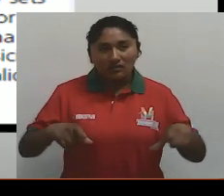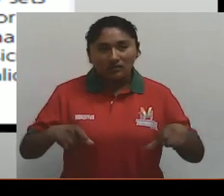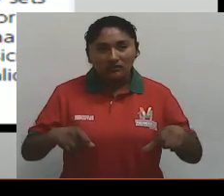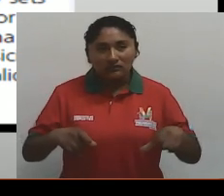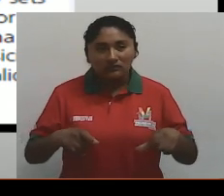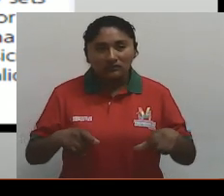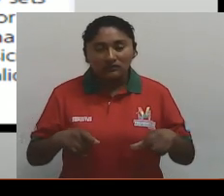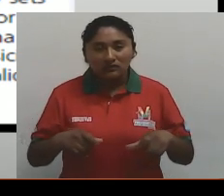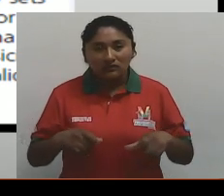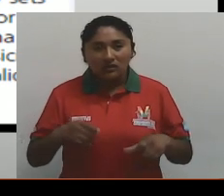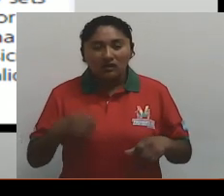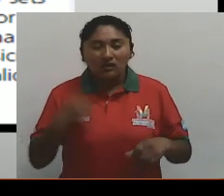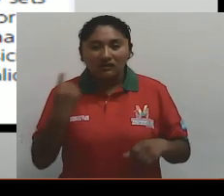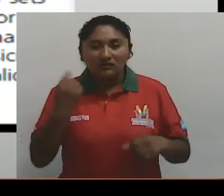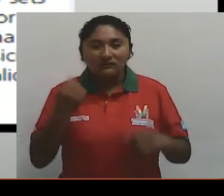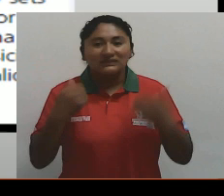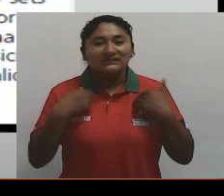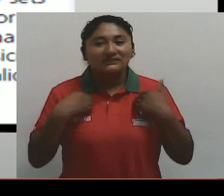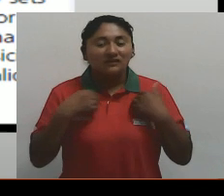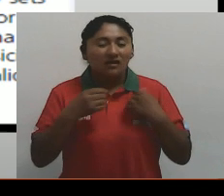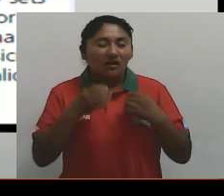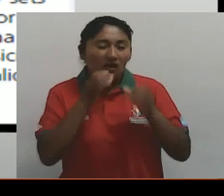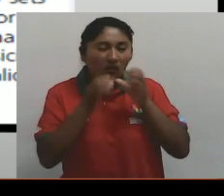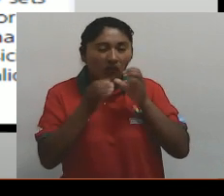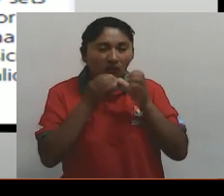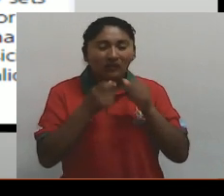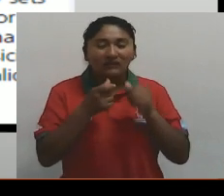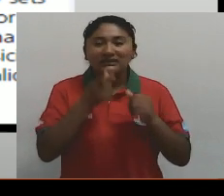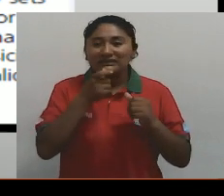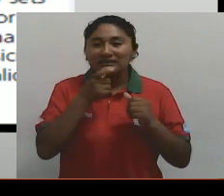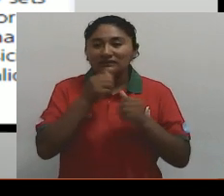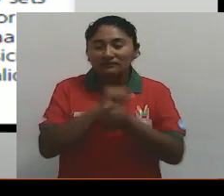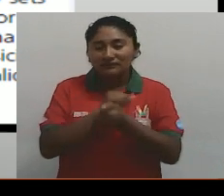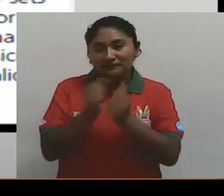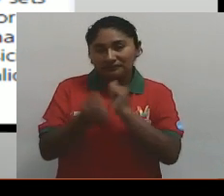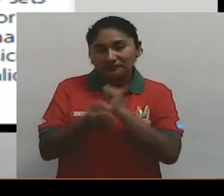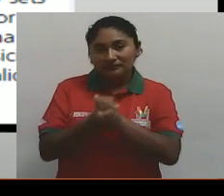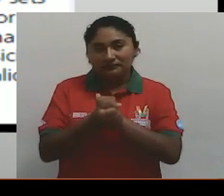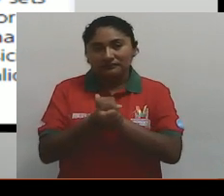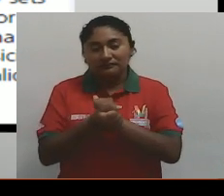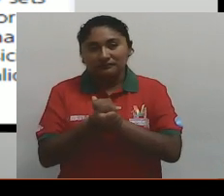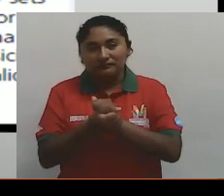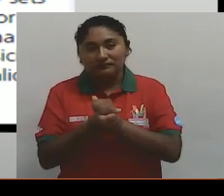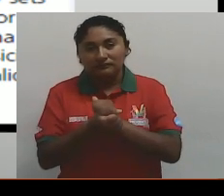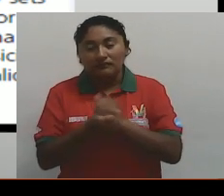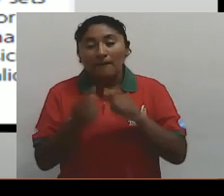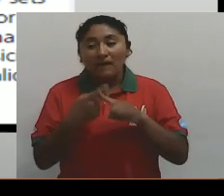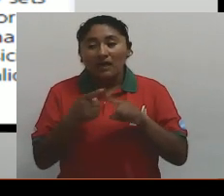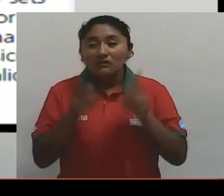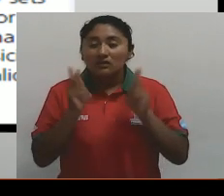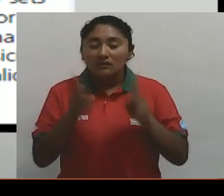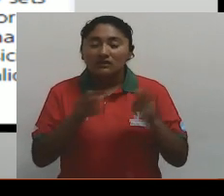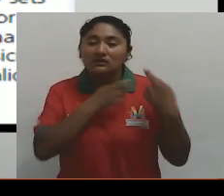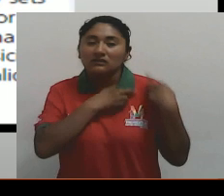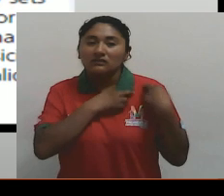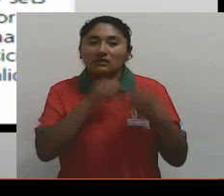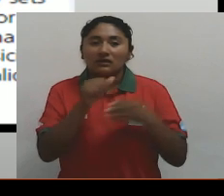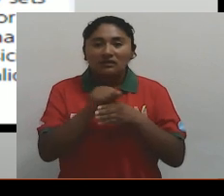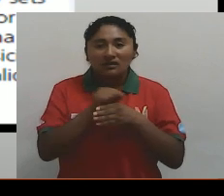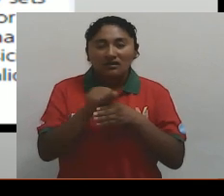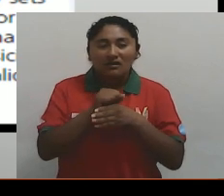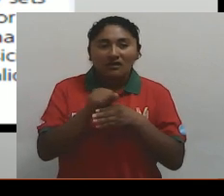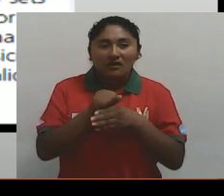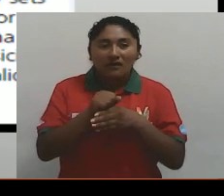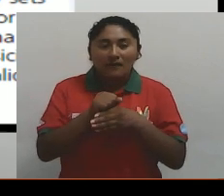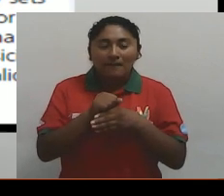ser reemplazado conforme a la ficha de posiciones, no habrá sanción. No obstante, si el entrenador desea mantener en el campo al jugador, él no es